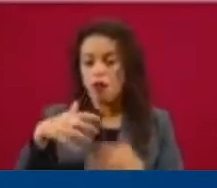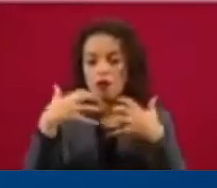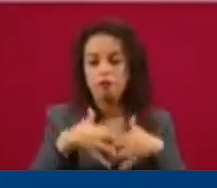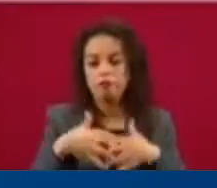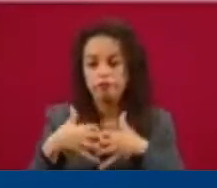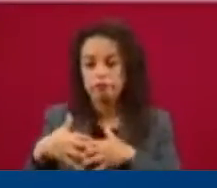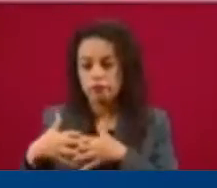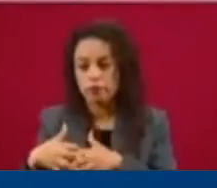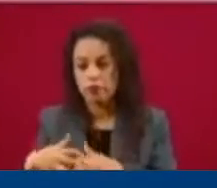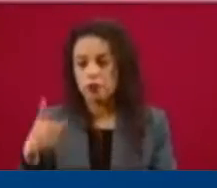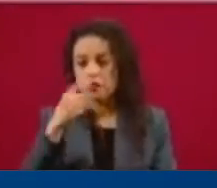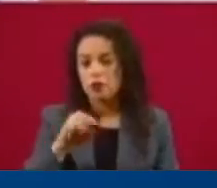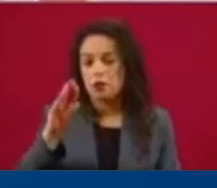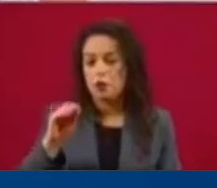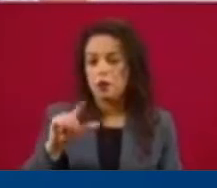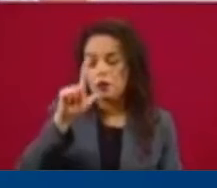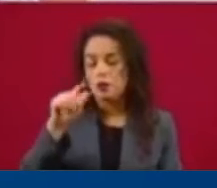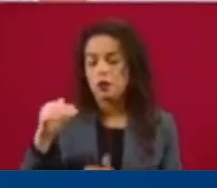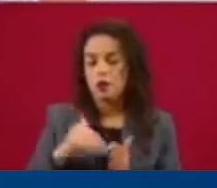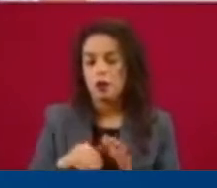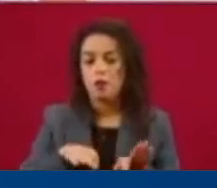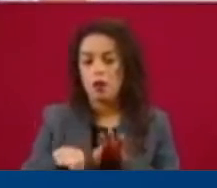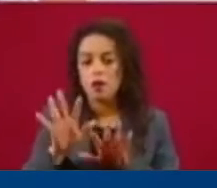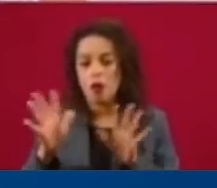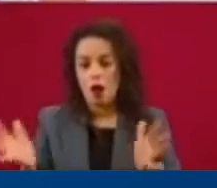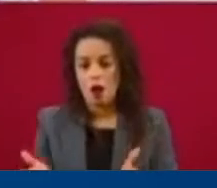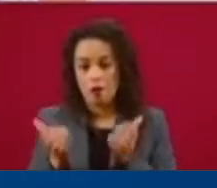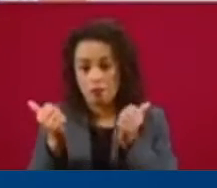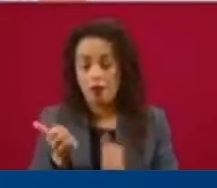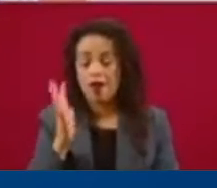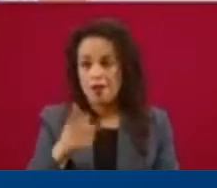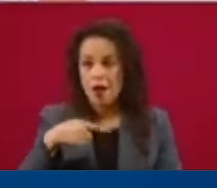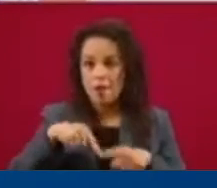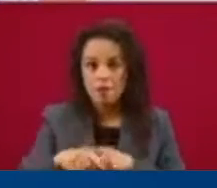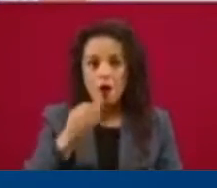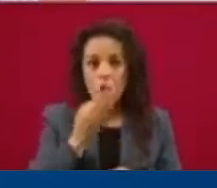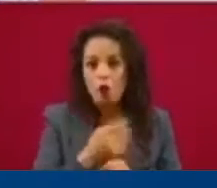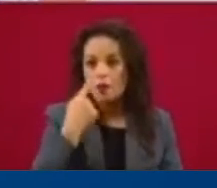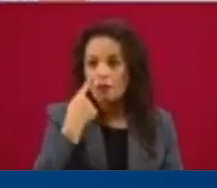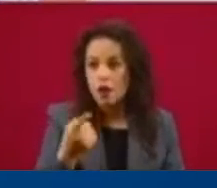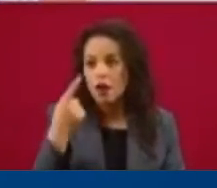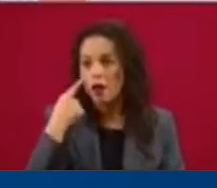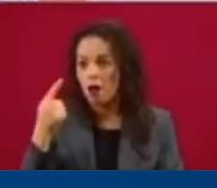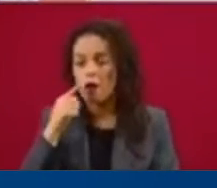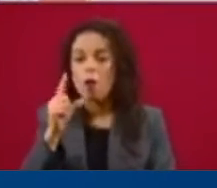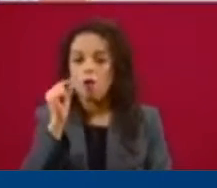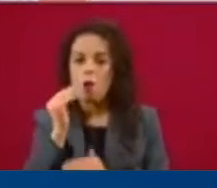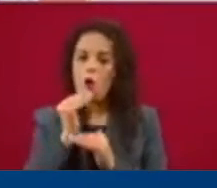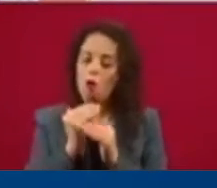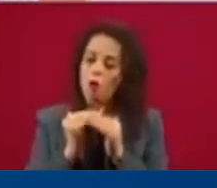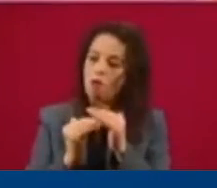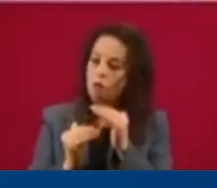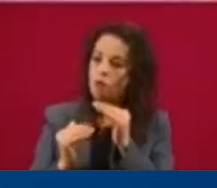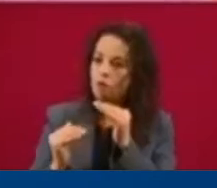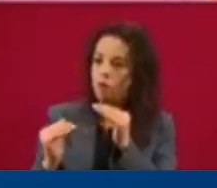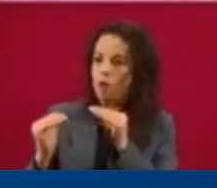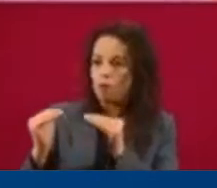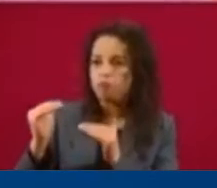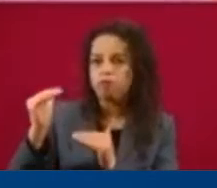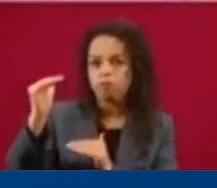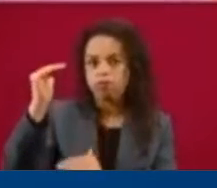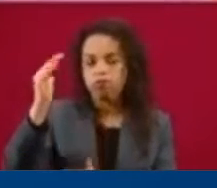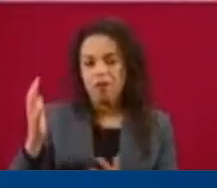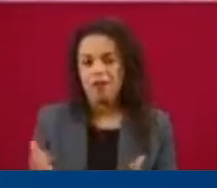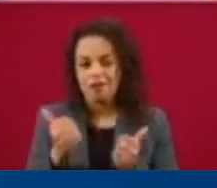y el tono sarcástico y burlón con el que la clase política aborda una situación que ha dejado mucho más de cien mil muertos y una cifra